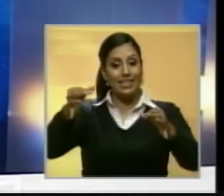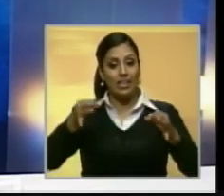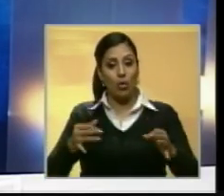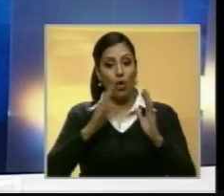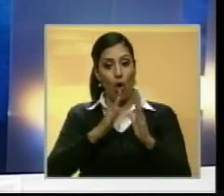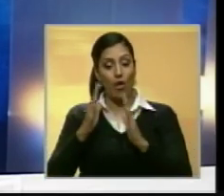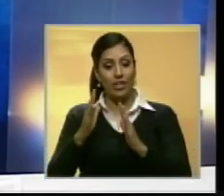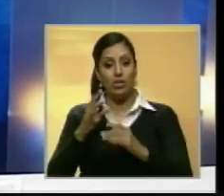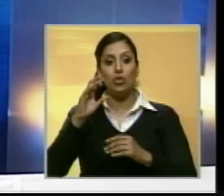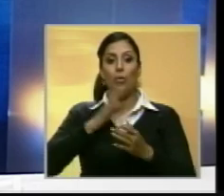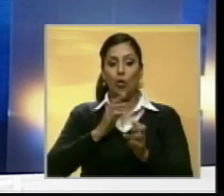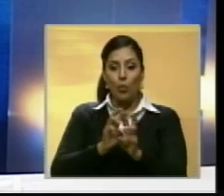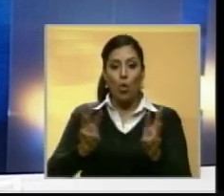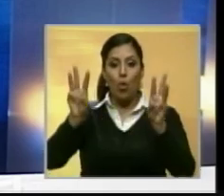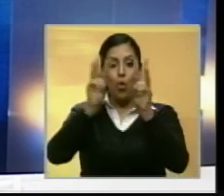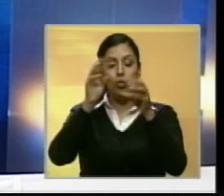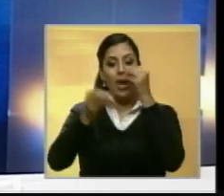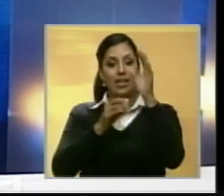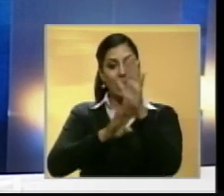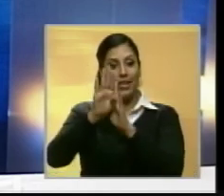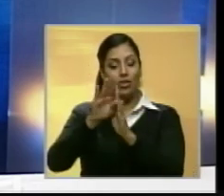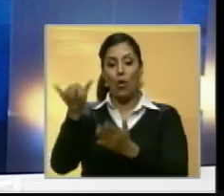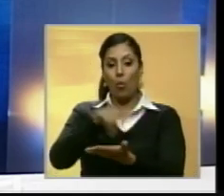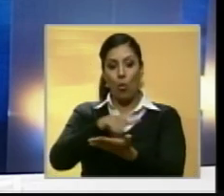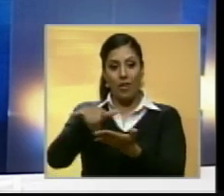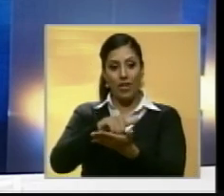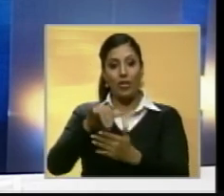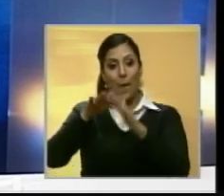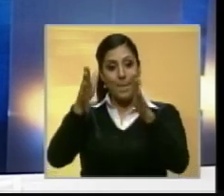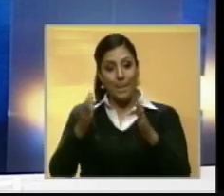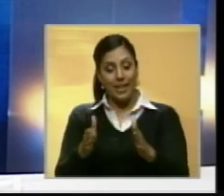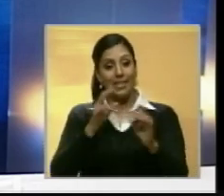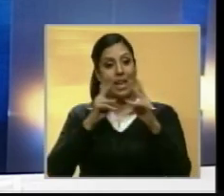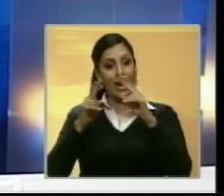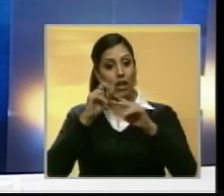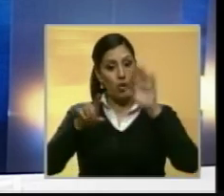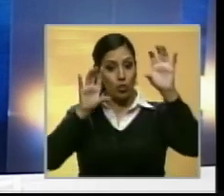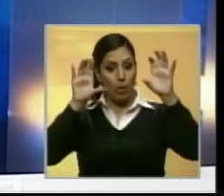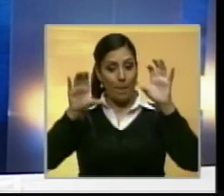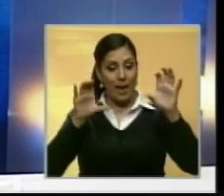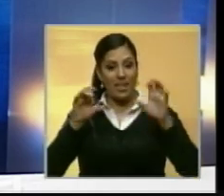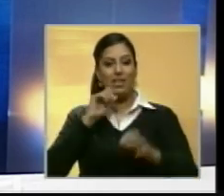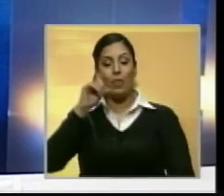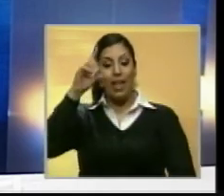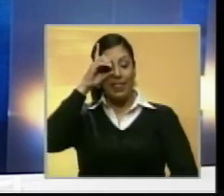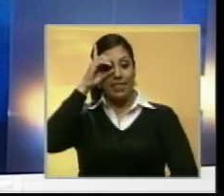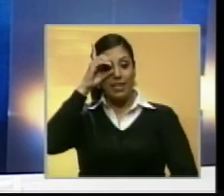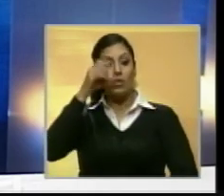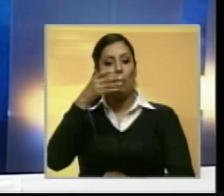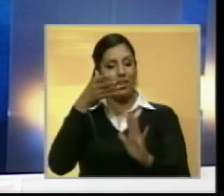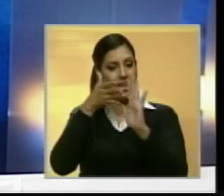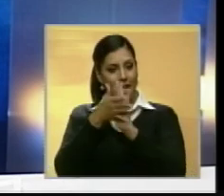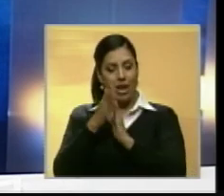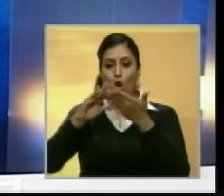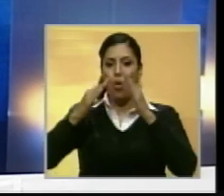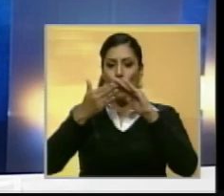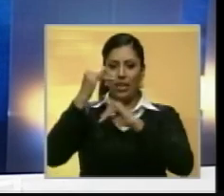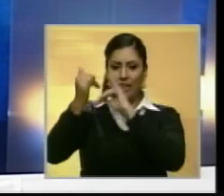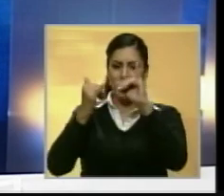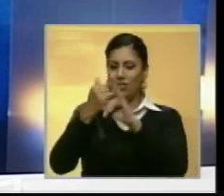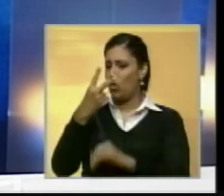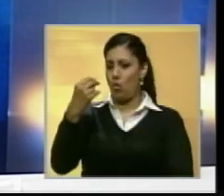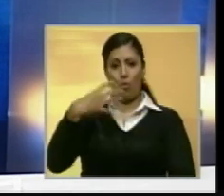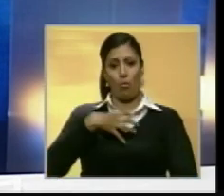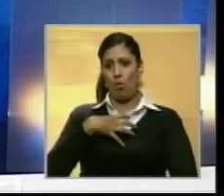de la Organización de Naciones Unidas que se desarrolla en Nueva York, la ministra de Relaciones Exteriores, Delcy Rodríguez, señaló que la comunidad internacional